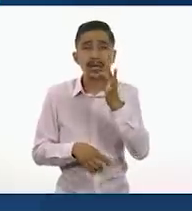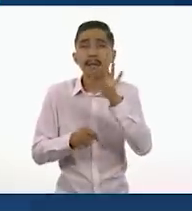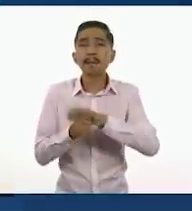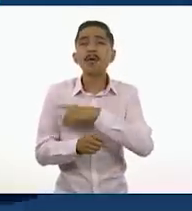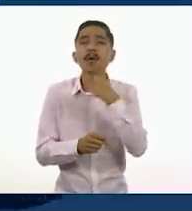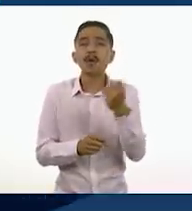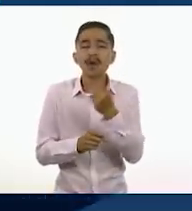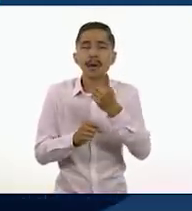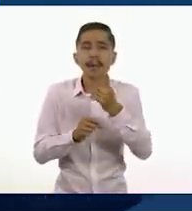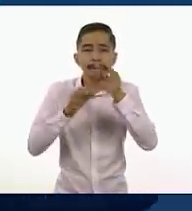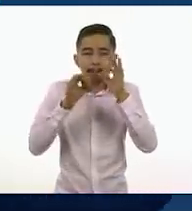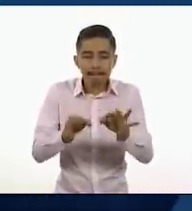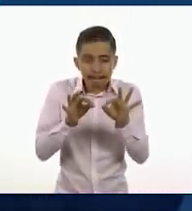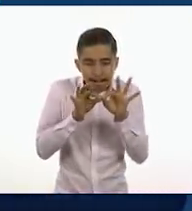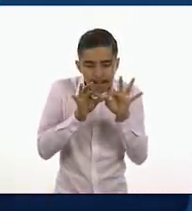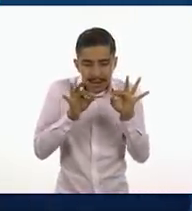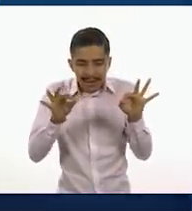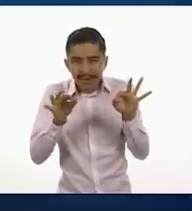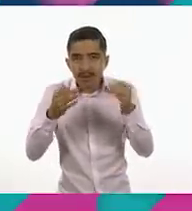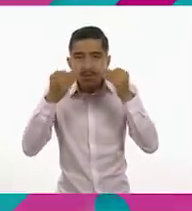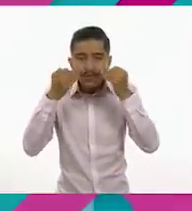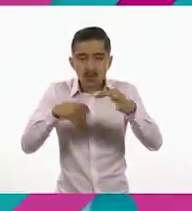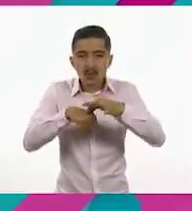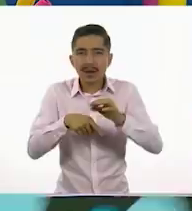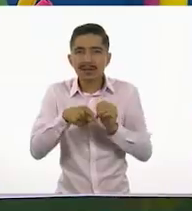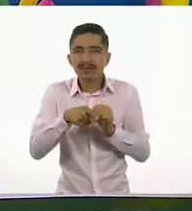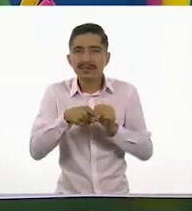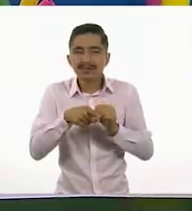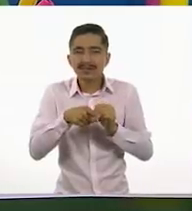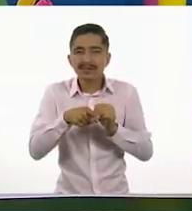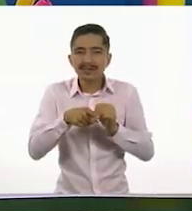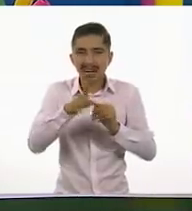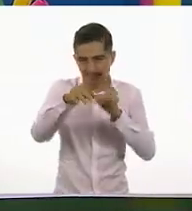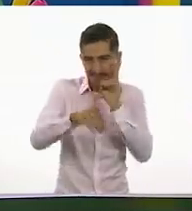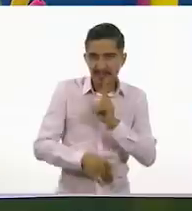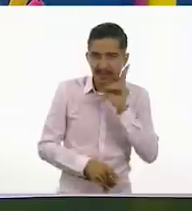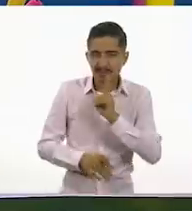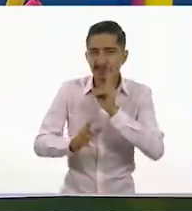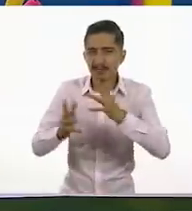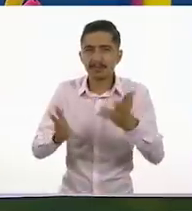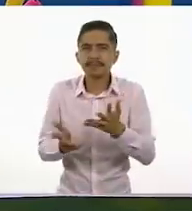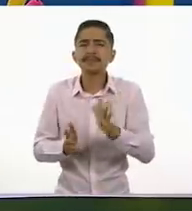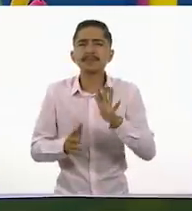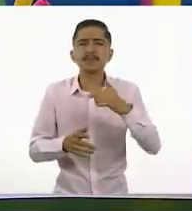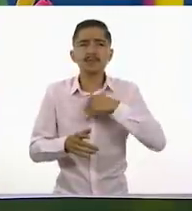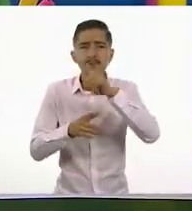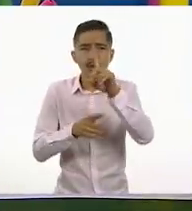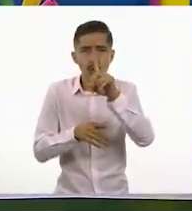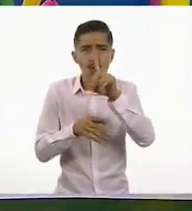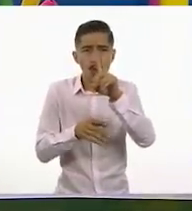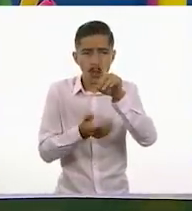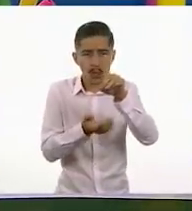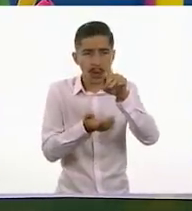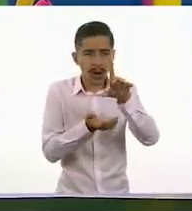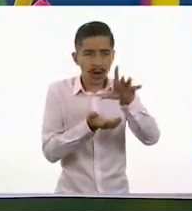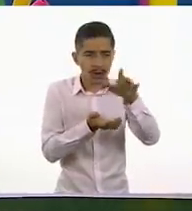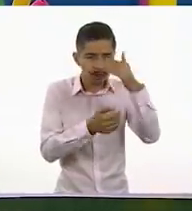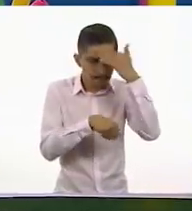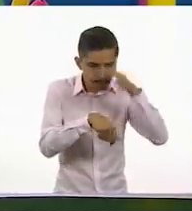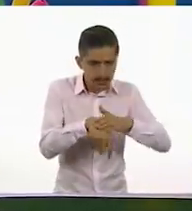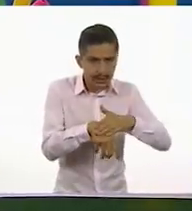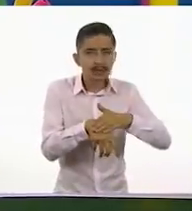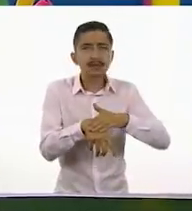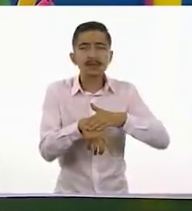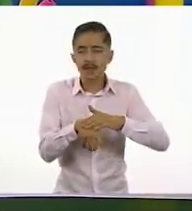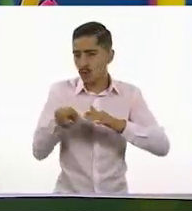tener la medida que se muestra. Pero ¿qué te parece si para comprobarlo yo tomo una escala, tú tomas otra y los